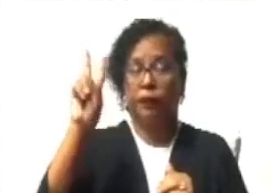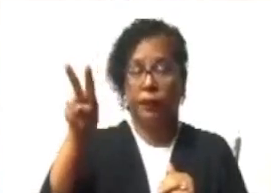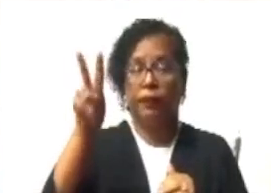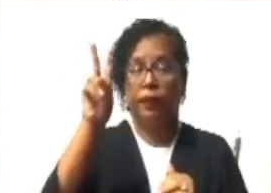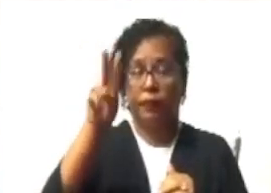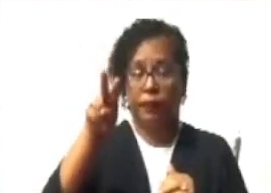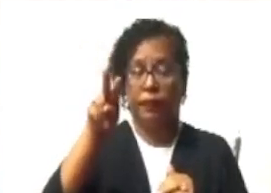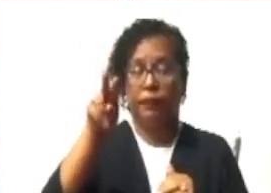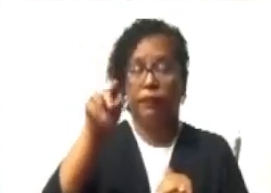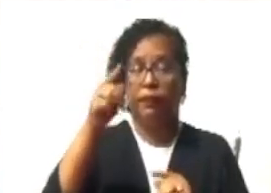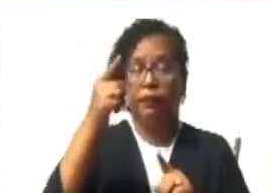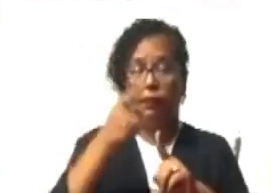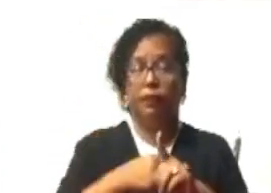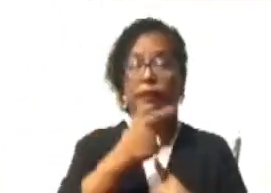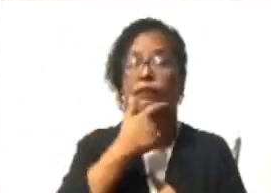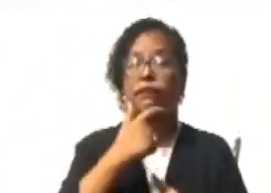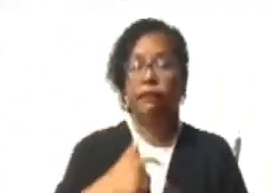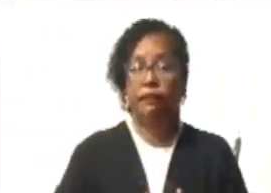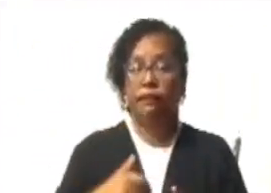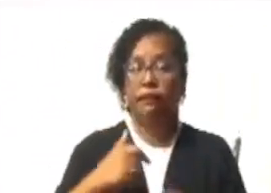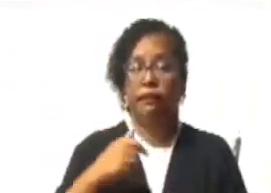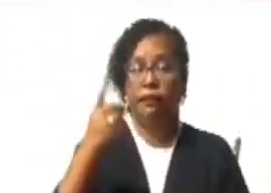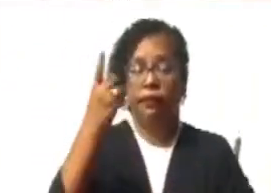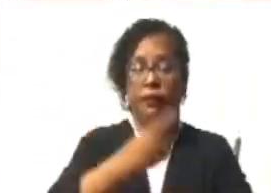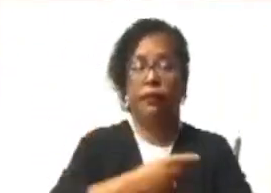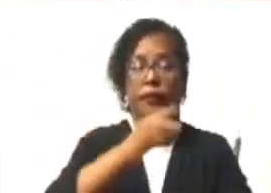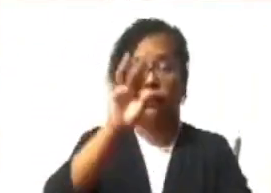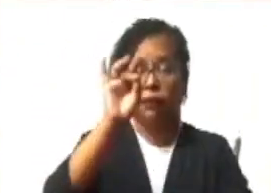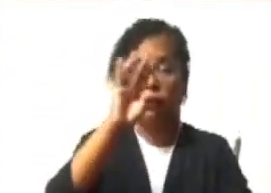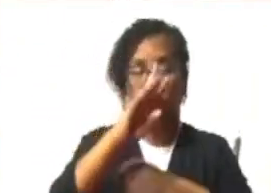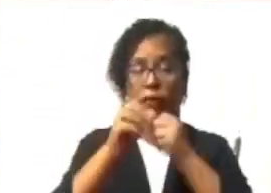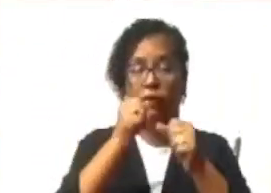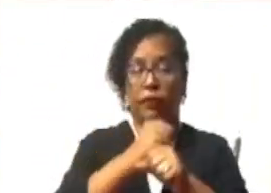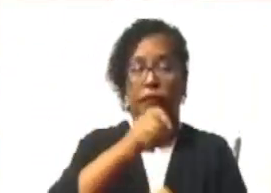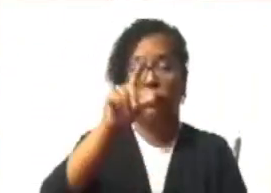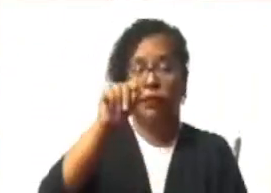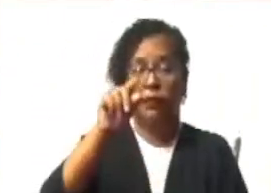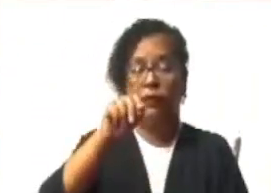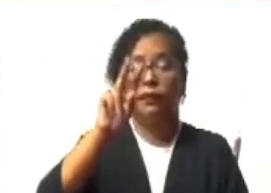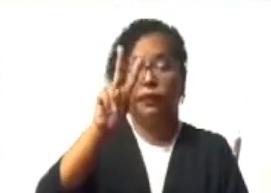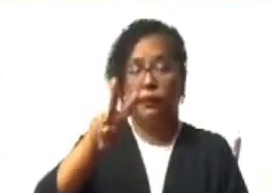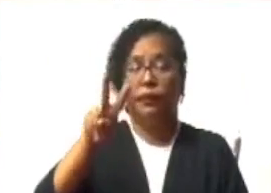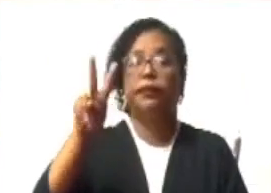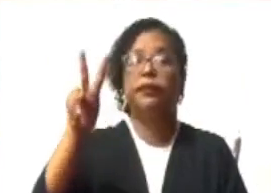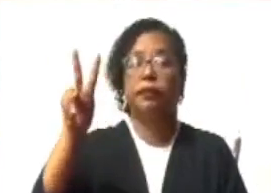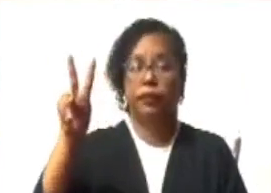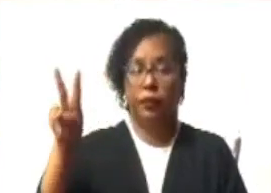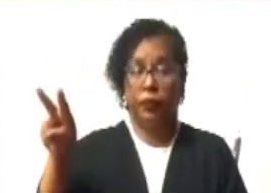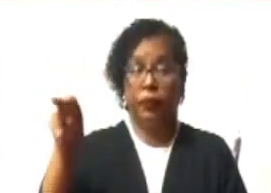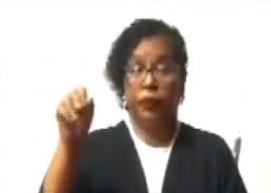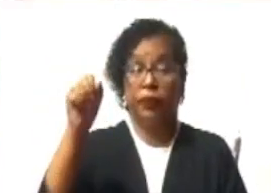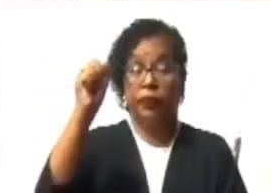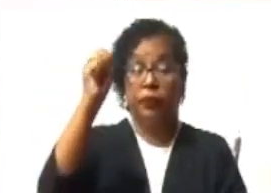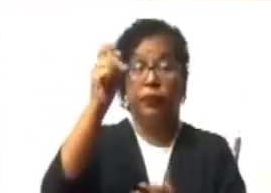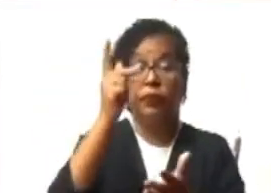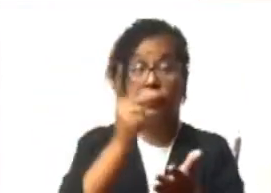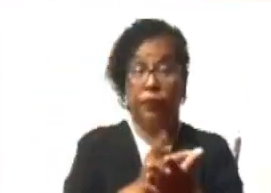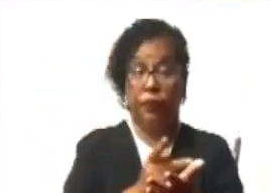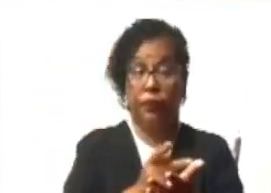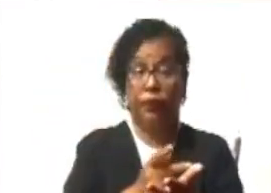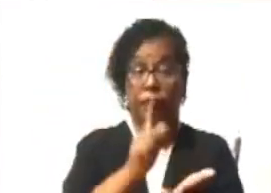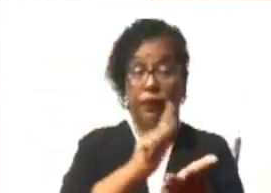8 de diciembre del año 2022, que aprueba el presupuesto general del Estado para el año 2023 y su